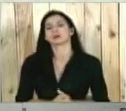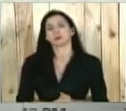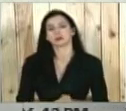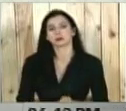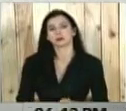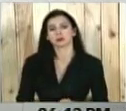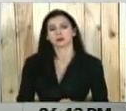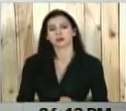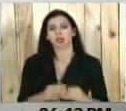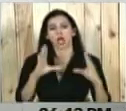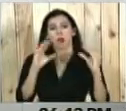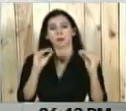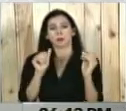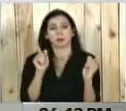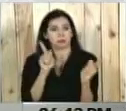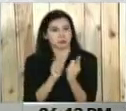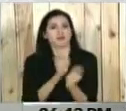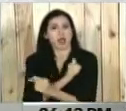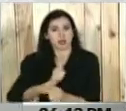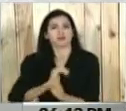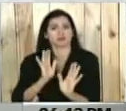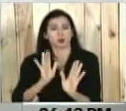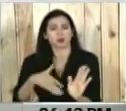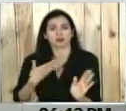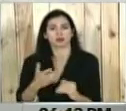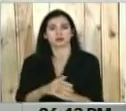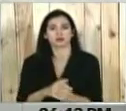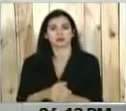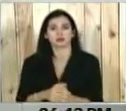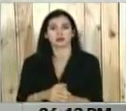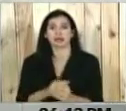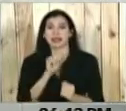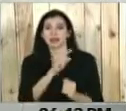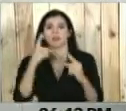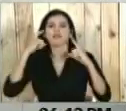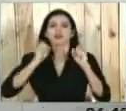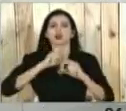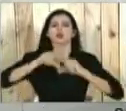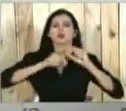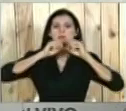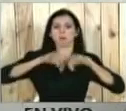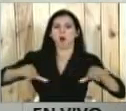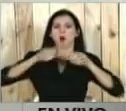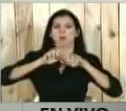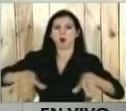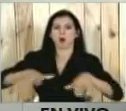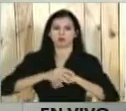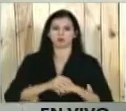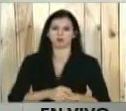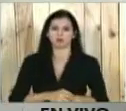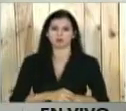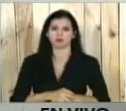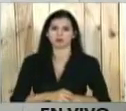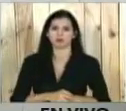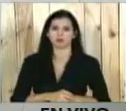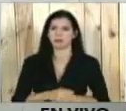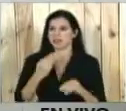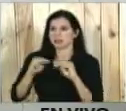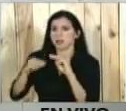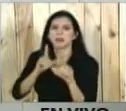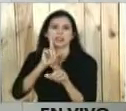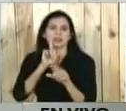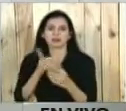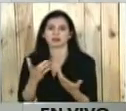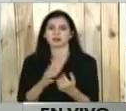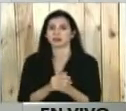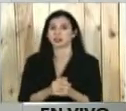hacer esas conversaciones. Y que los tuiteros de Miami, que le caen como la